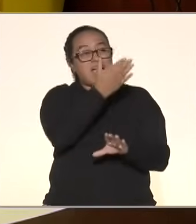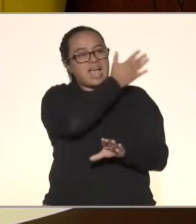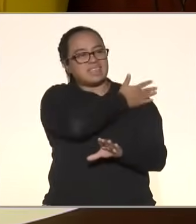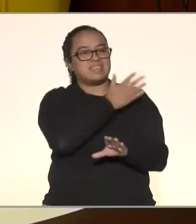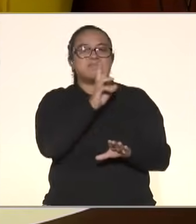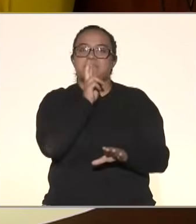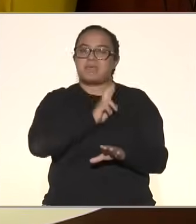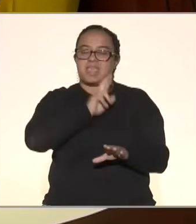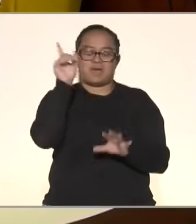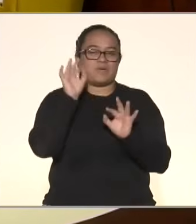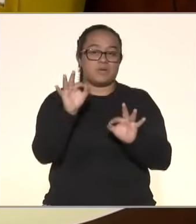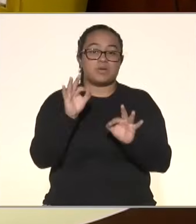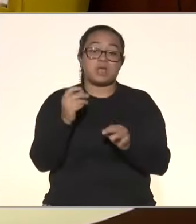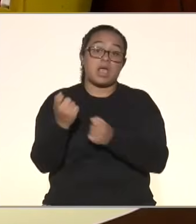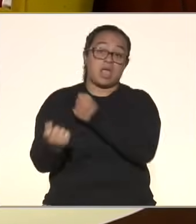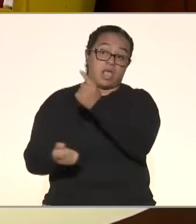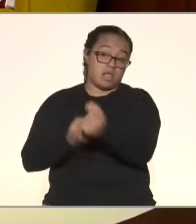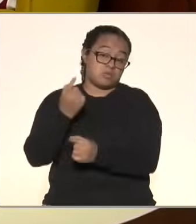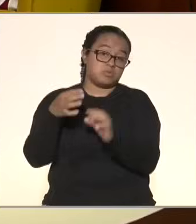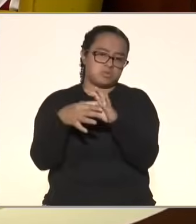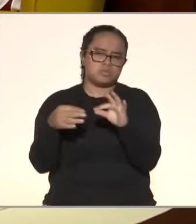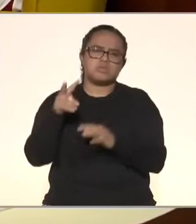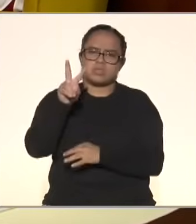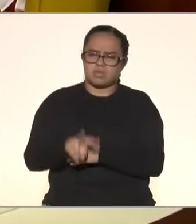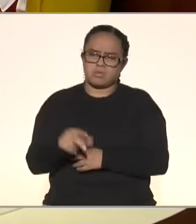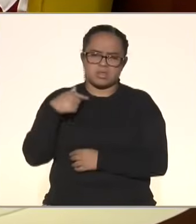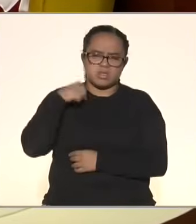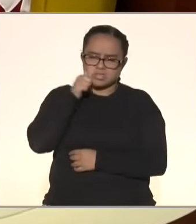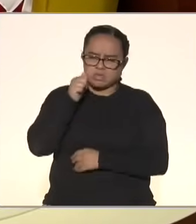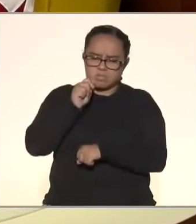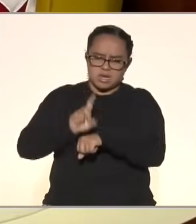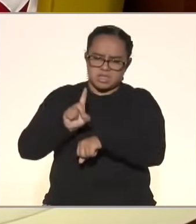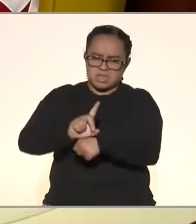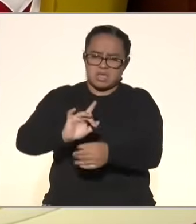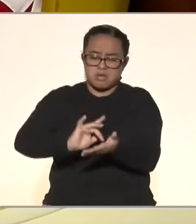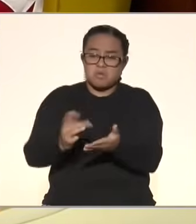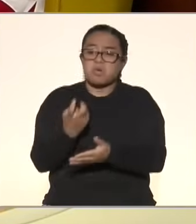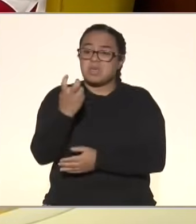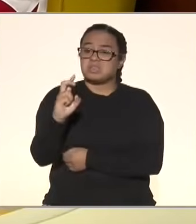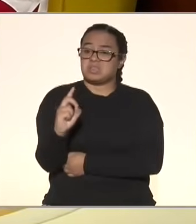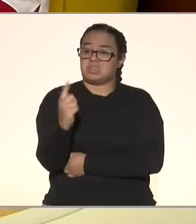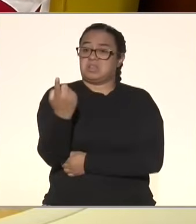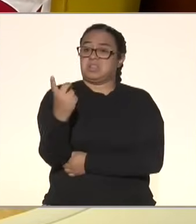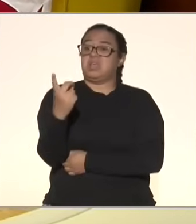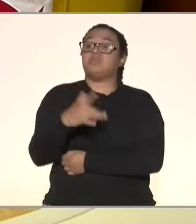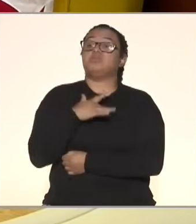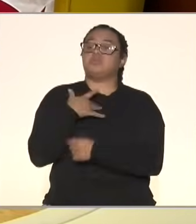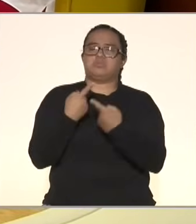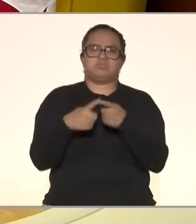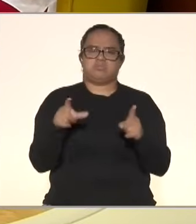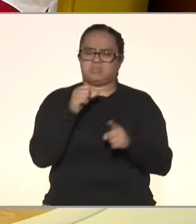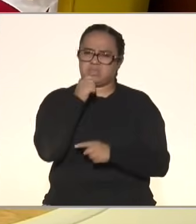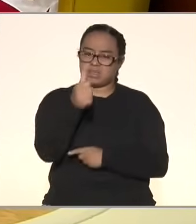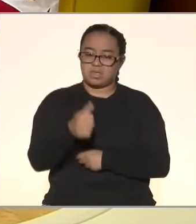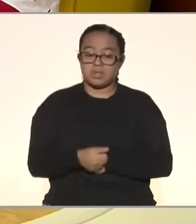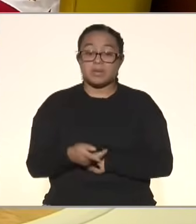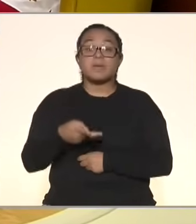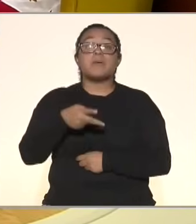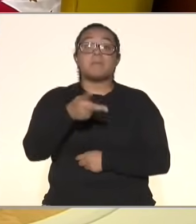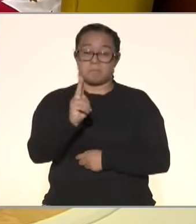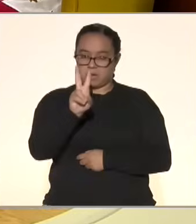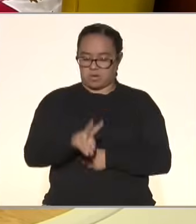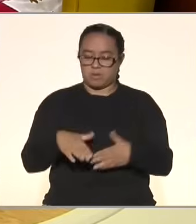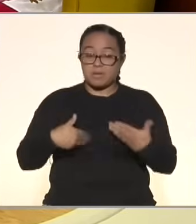mejores. Algunas personas dicen, bueno, por supuesto que me siento agradecida todos los días, entonces no hay nada diferente. Yo la verdad les quiero compartir que a mí sí me llenan de